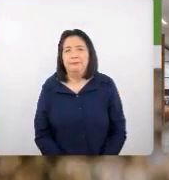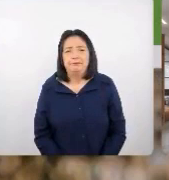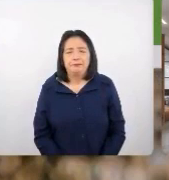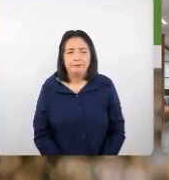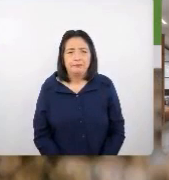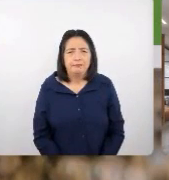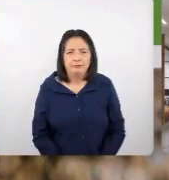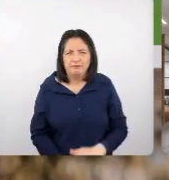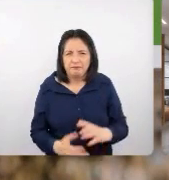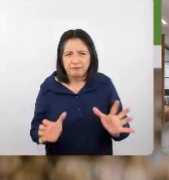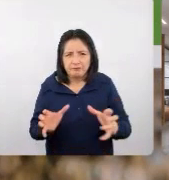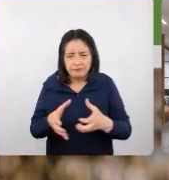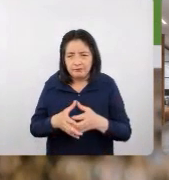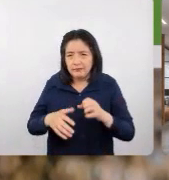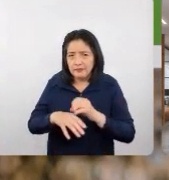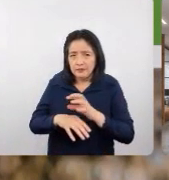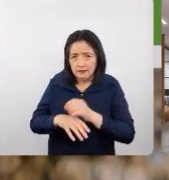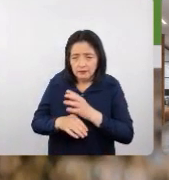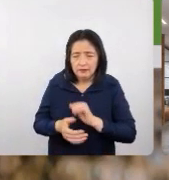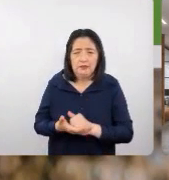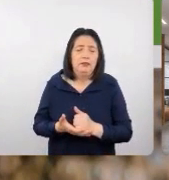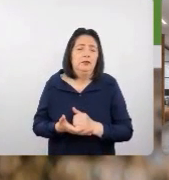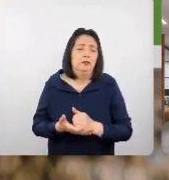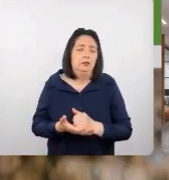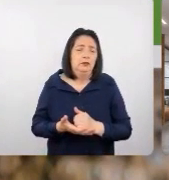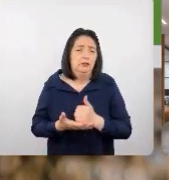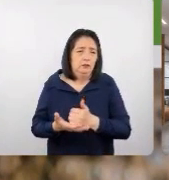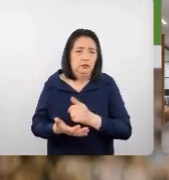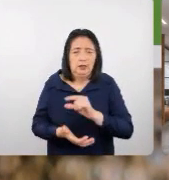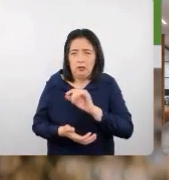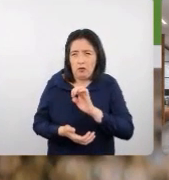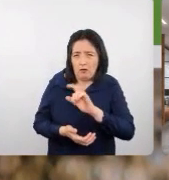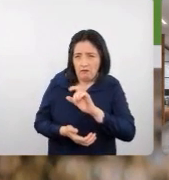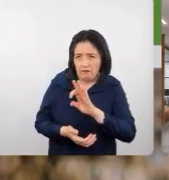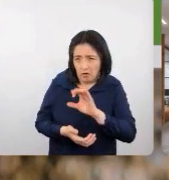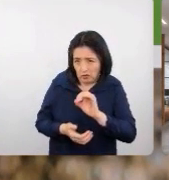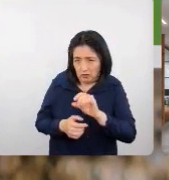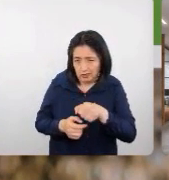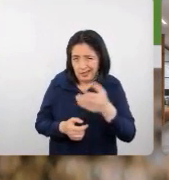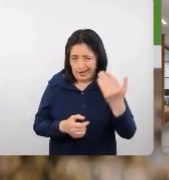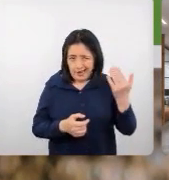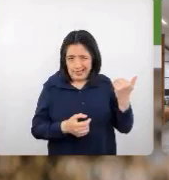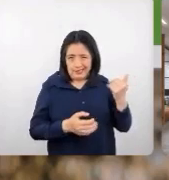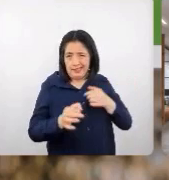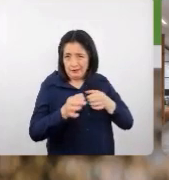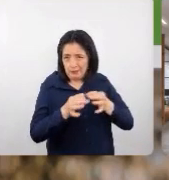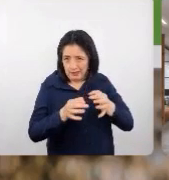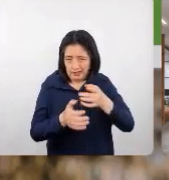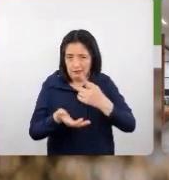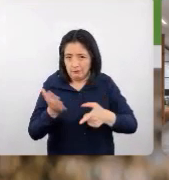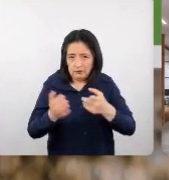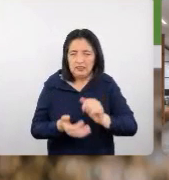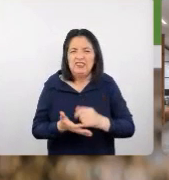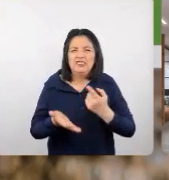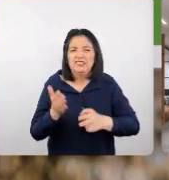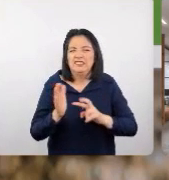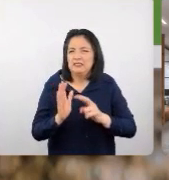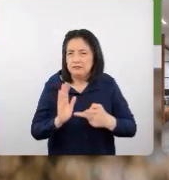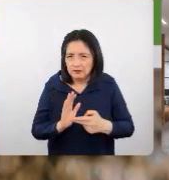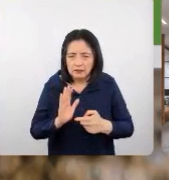El Consejo de Cooperación del Golfo, que es lo que les comentábamos al principio, representa